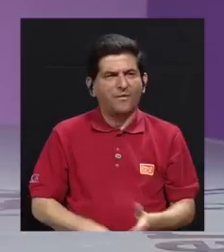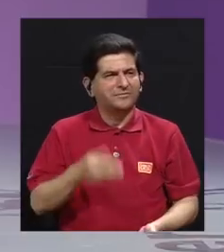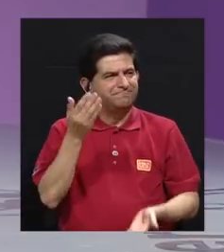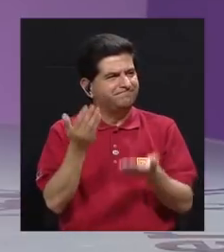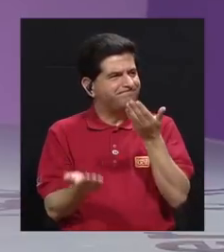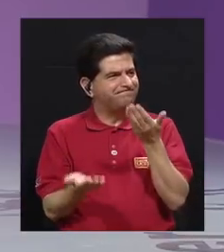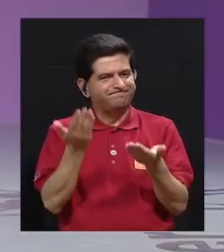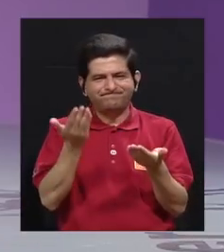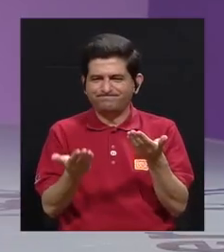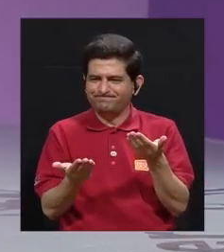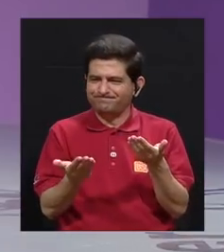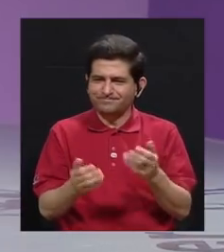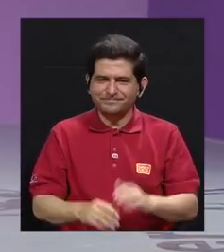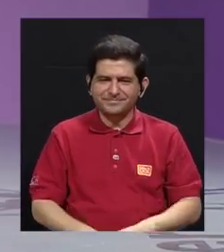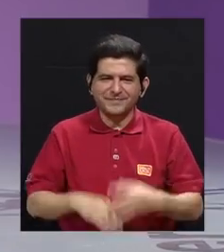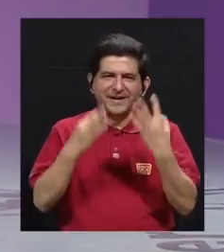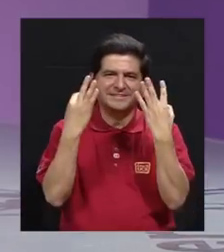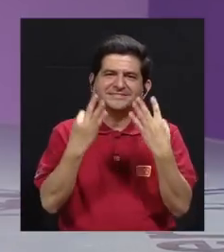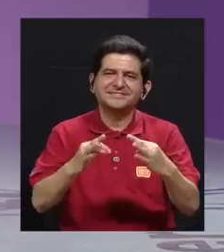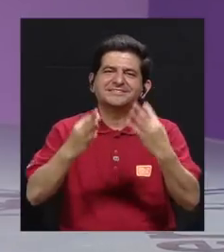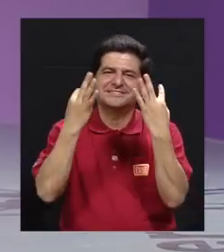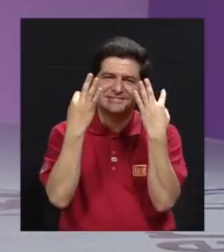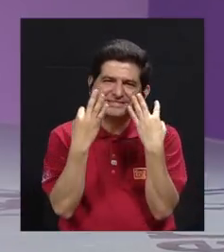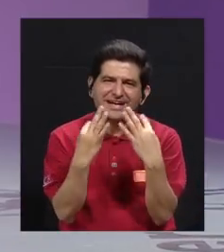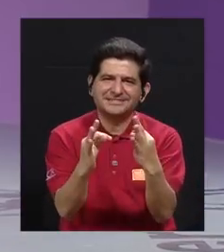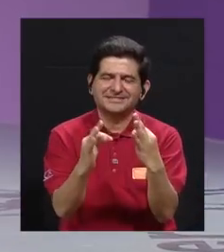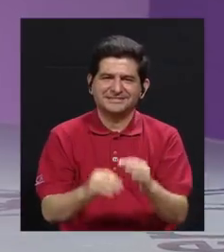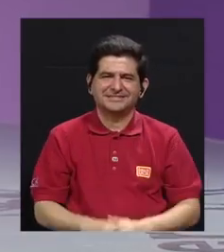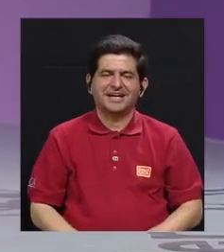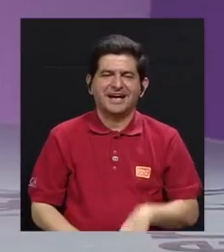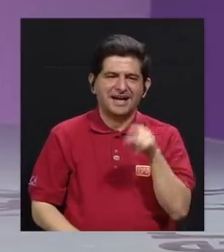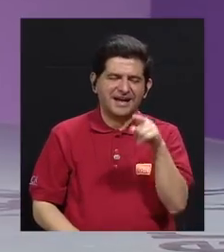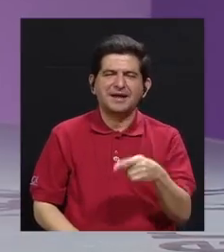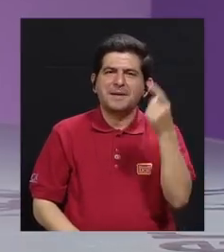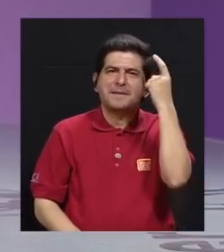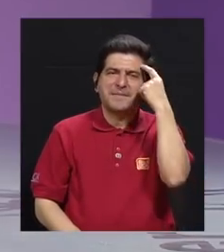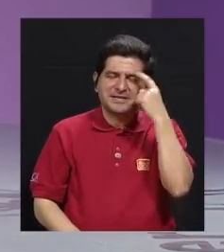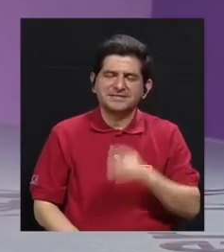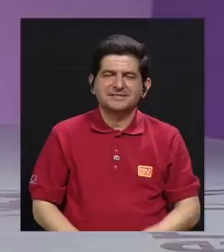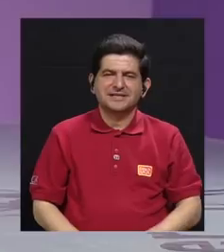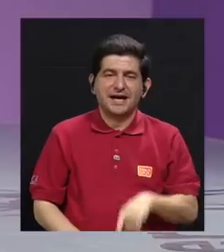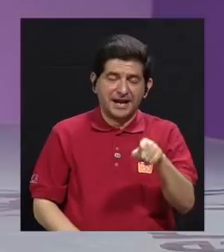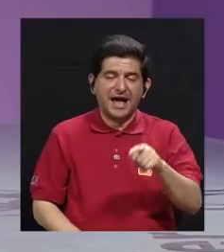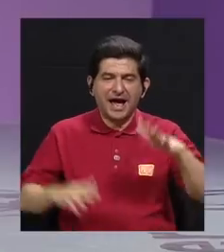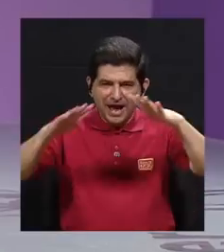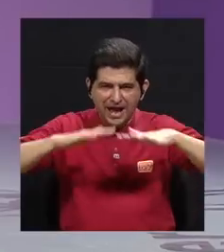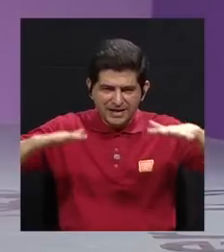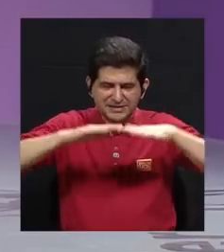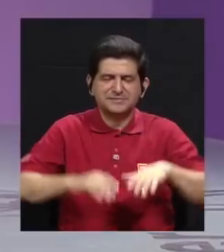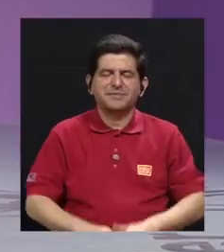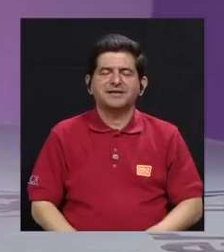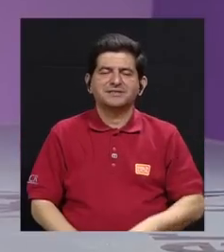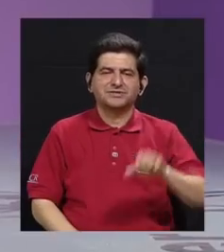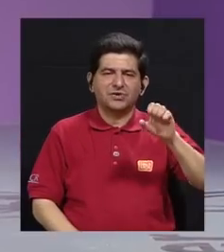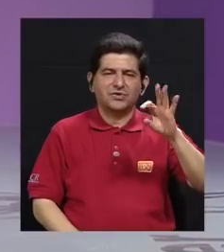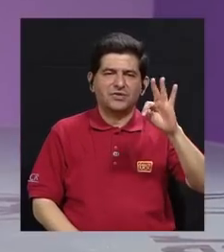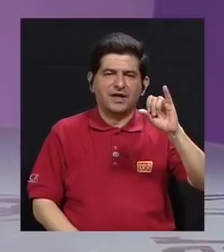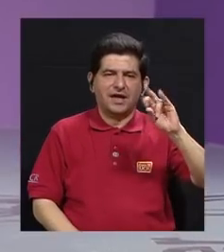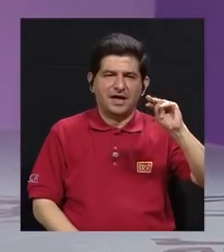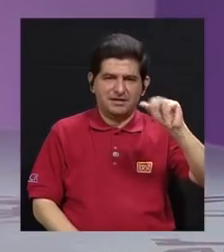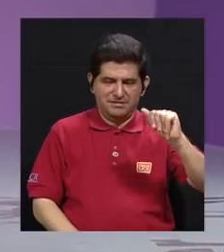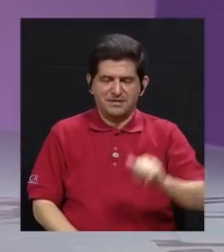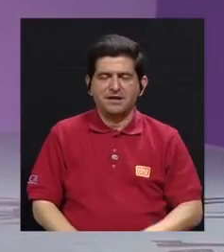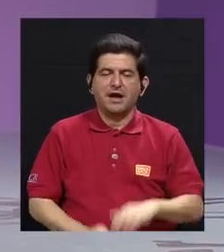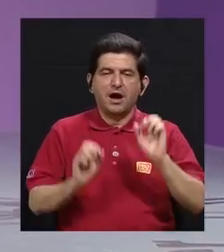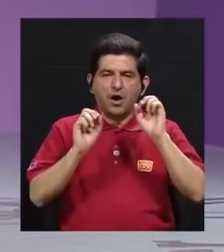para, digamos, buscar a las esferas de la etnicidad como esferas de una